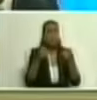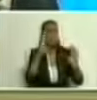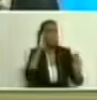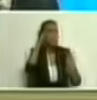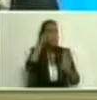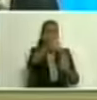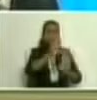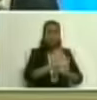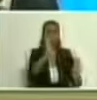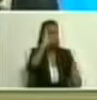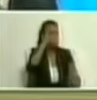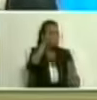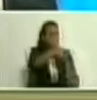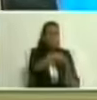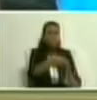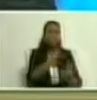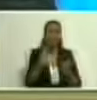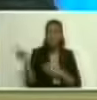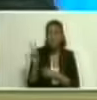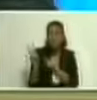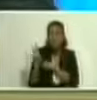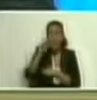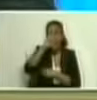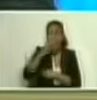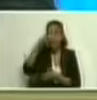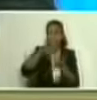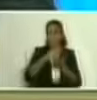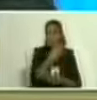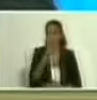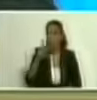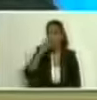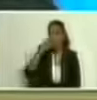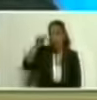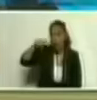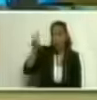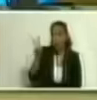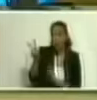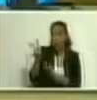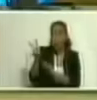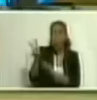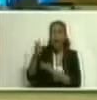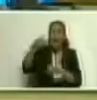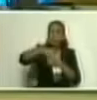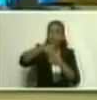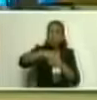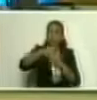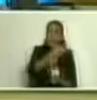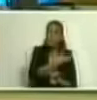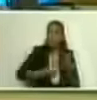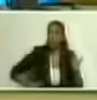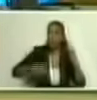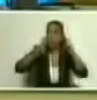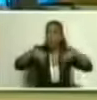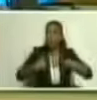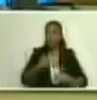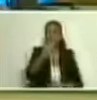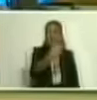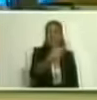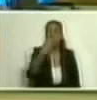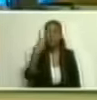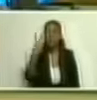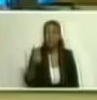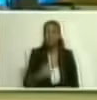directa. Venezuela este año tiene la elección número